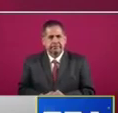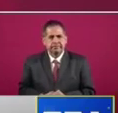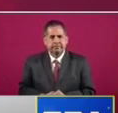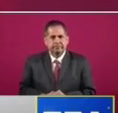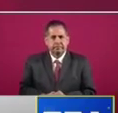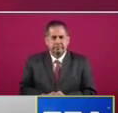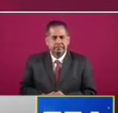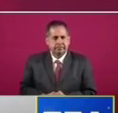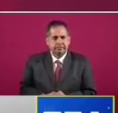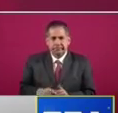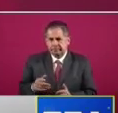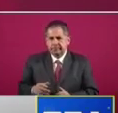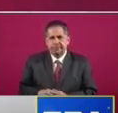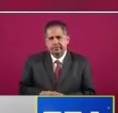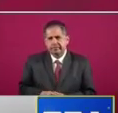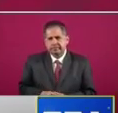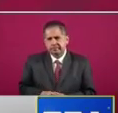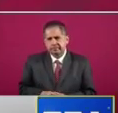y en los